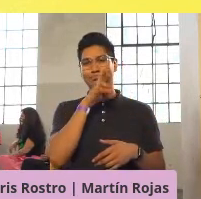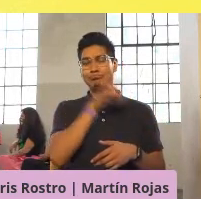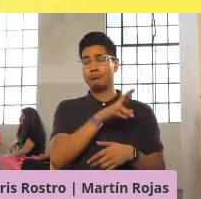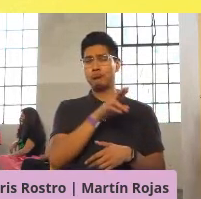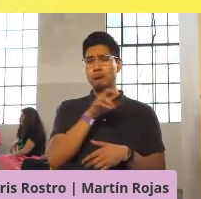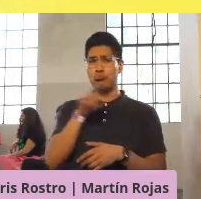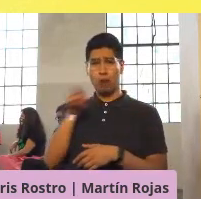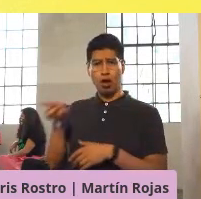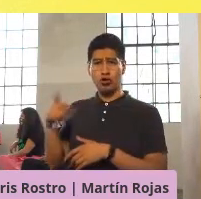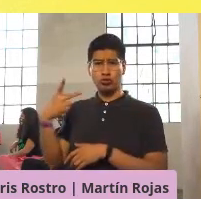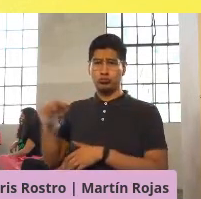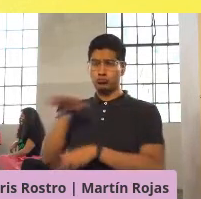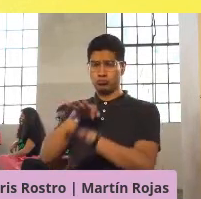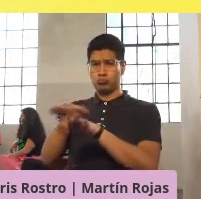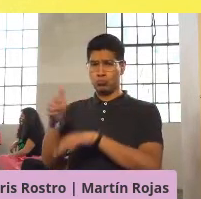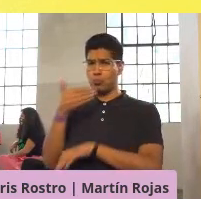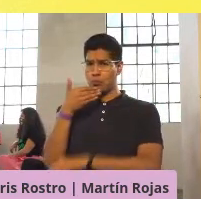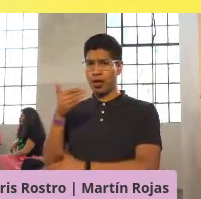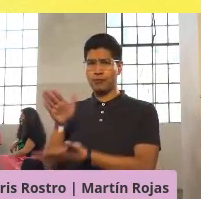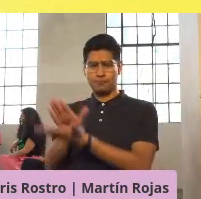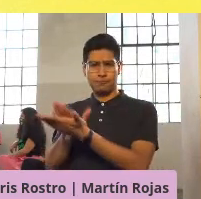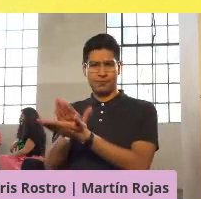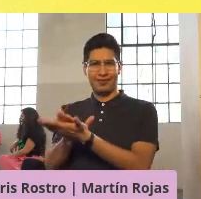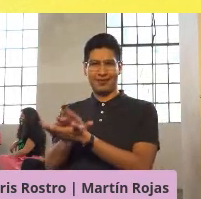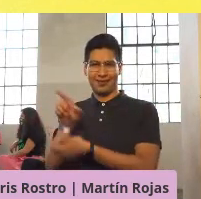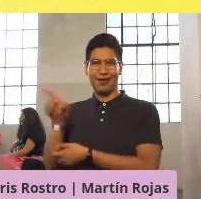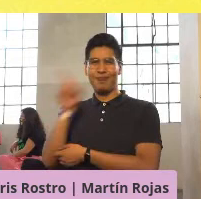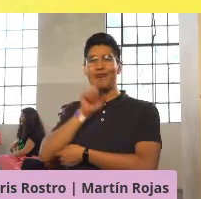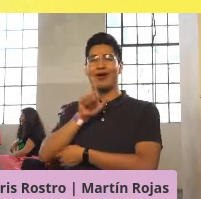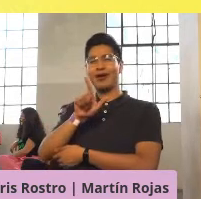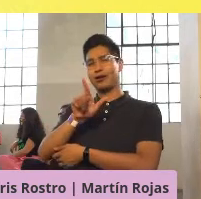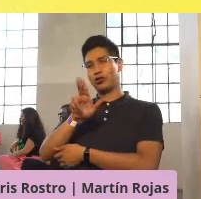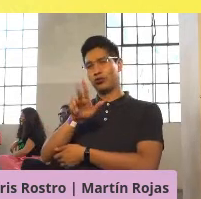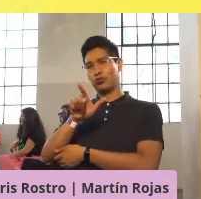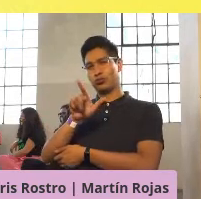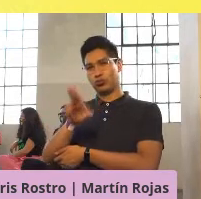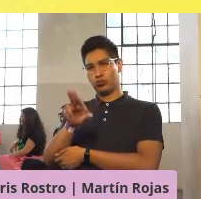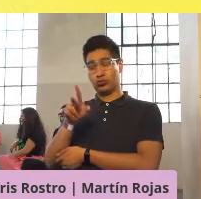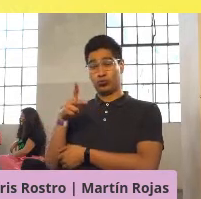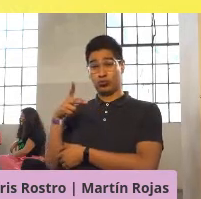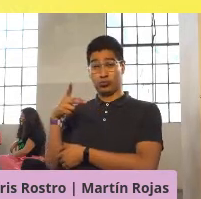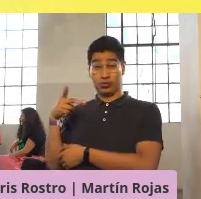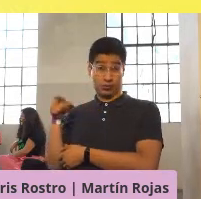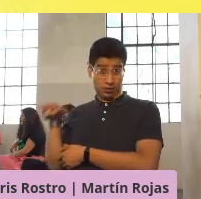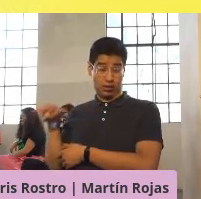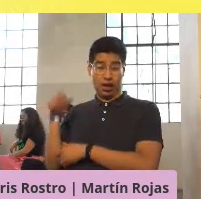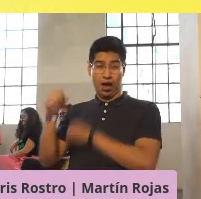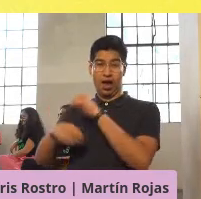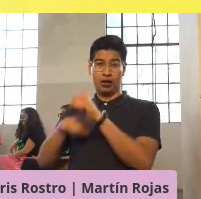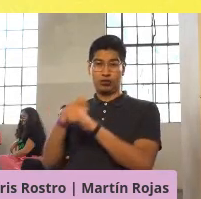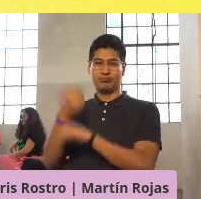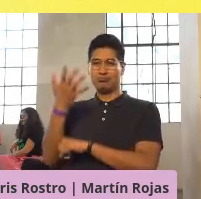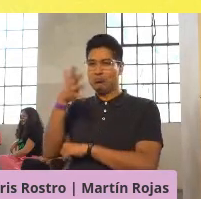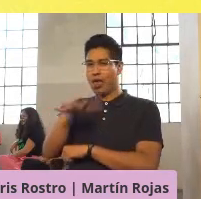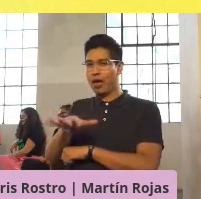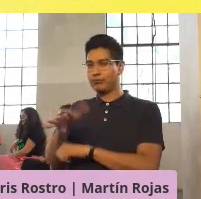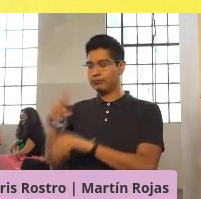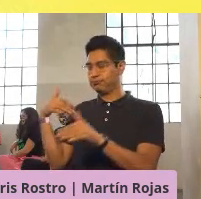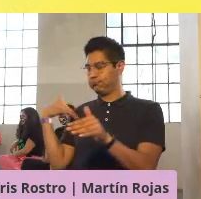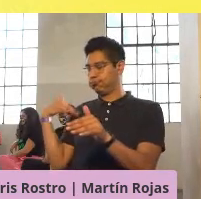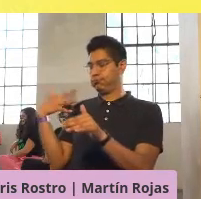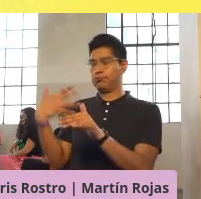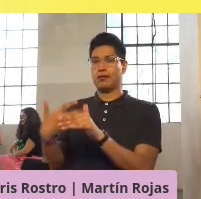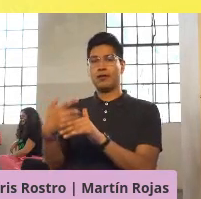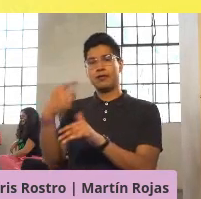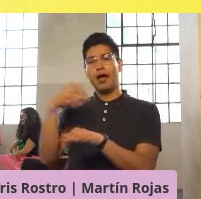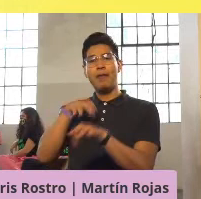en el sentido de que, pues, Lulú ha logrado hacer esto durante ya 10 años y hacerlo de manera digna y procurar condiciones dignas para